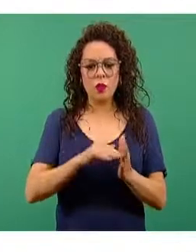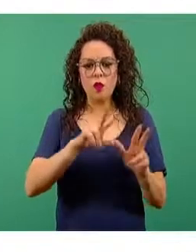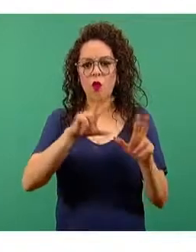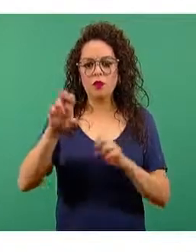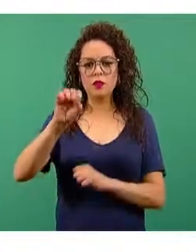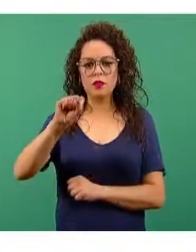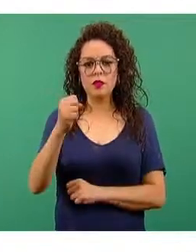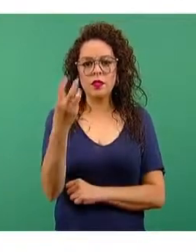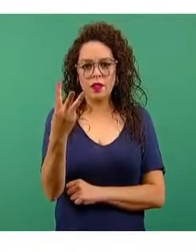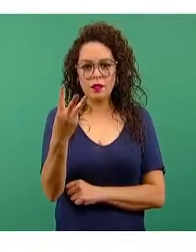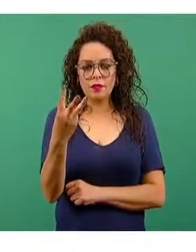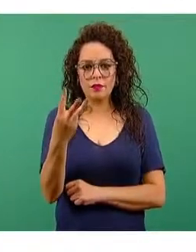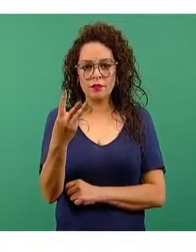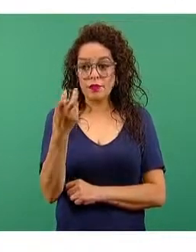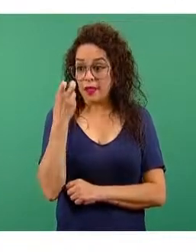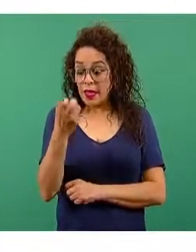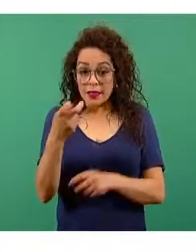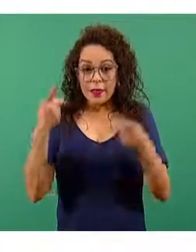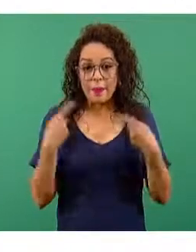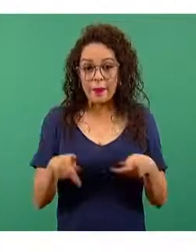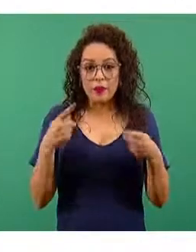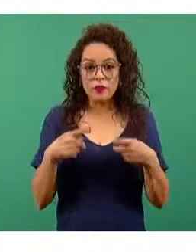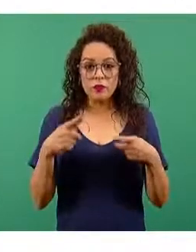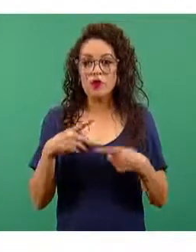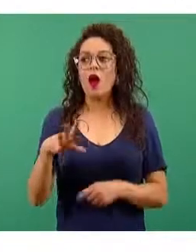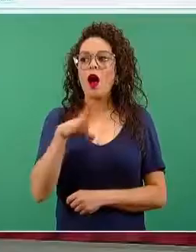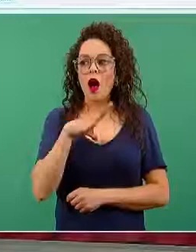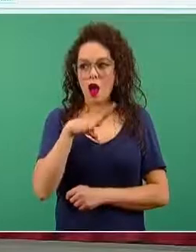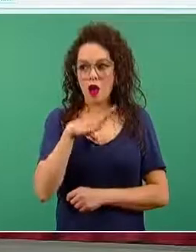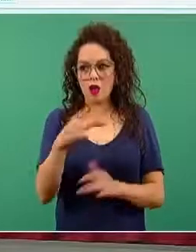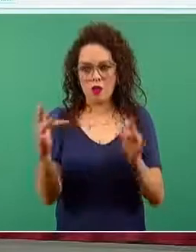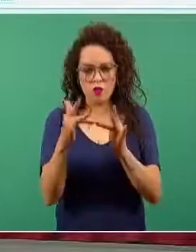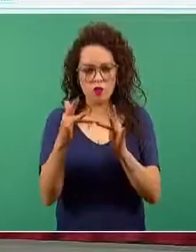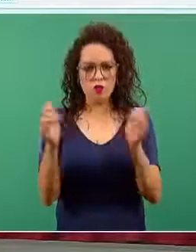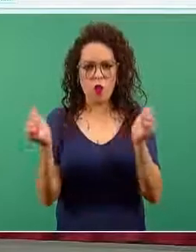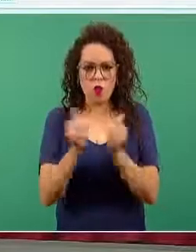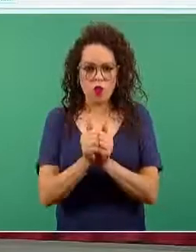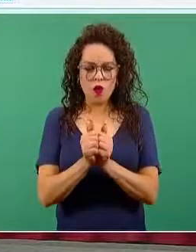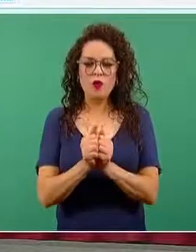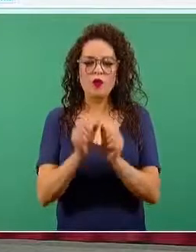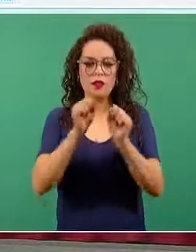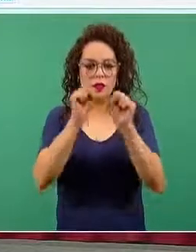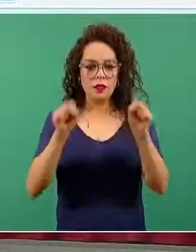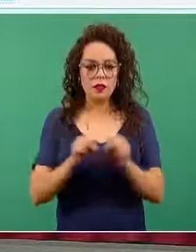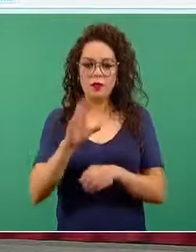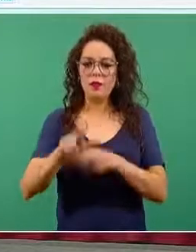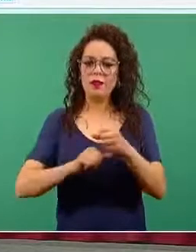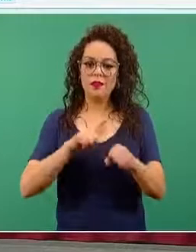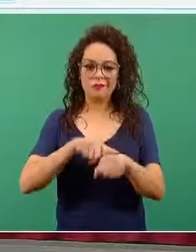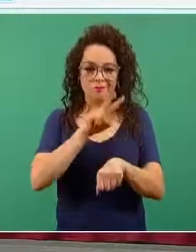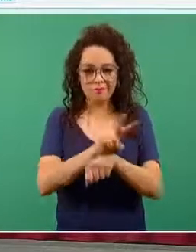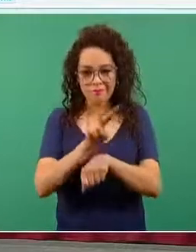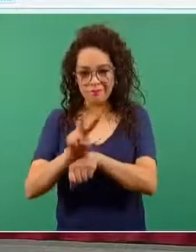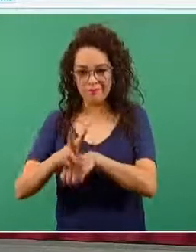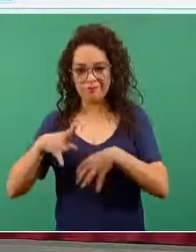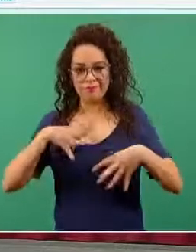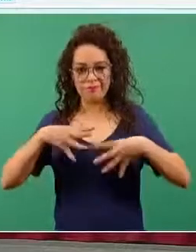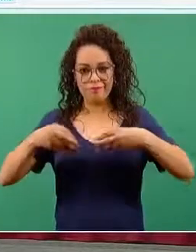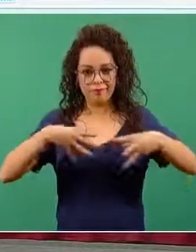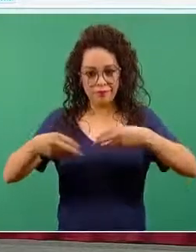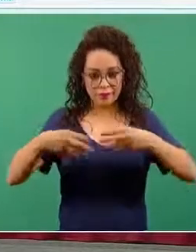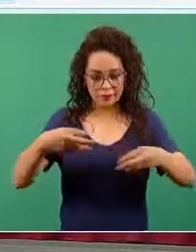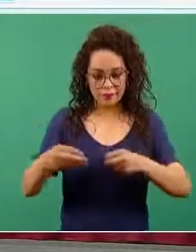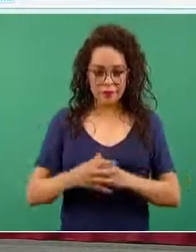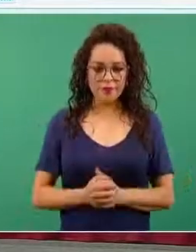2.345.863. Repito, estas son las personas que han tenido contacto con el Sistema Nacional de Vigilancia Epidemiológica.